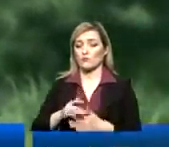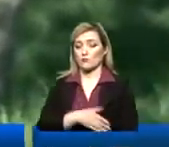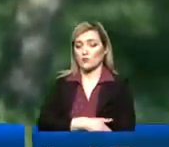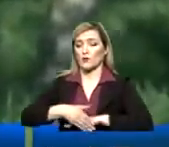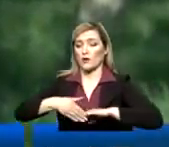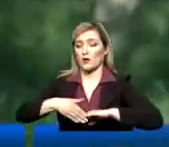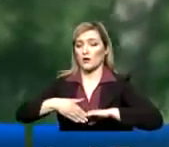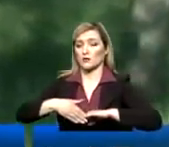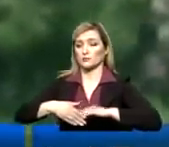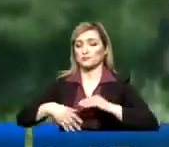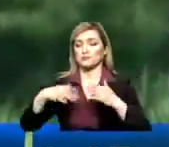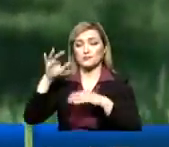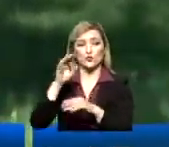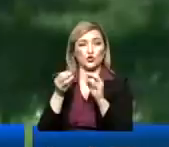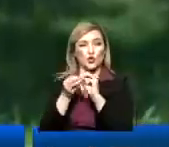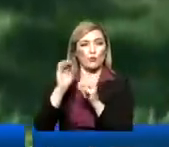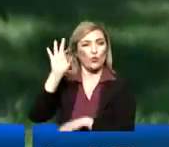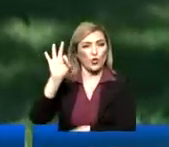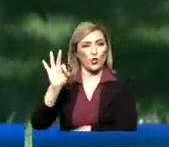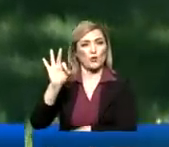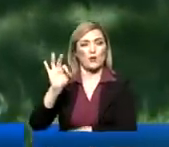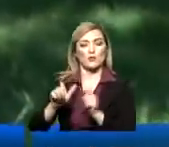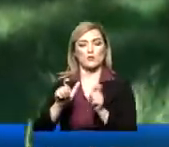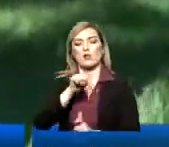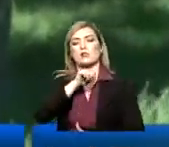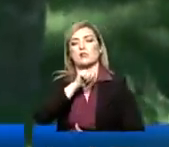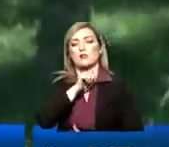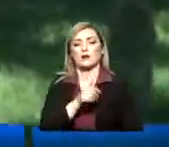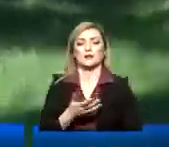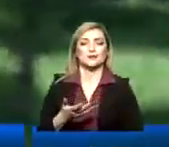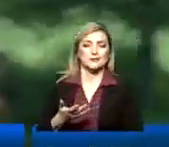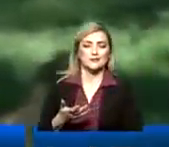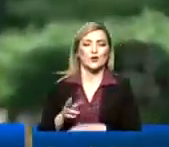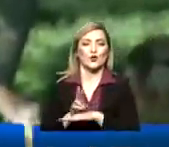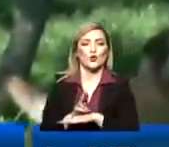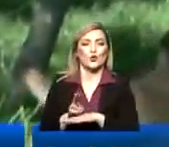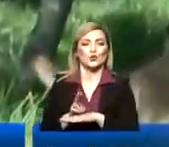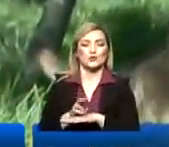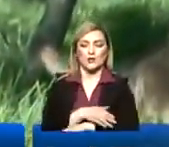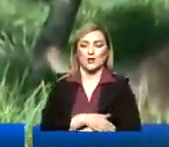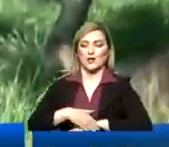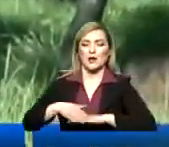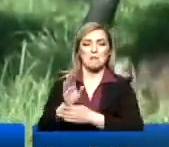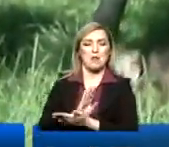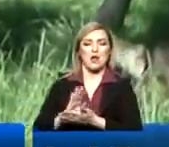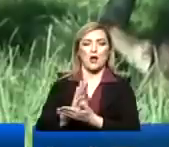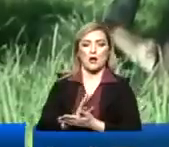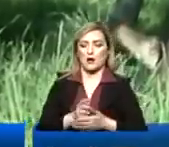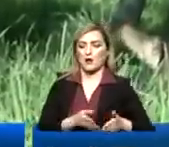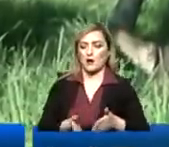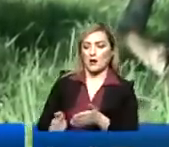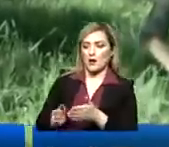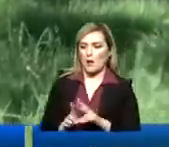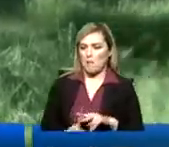9, ya que al momento que los sujetos que están robando y atracando a las personas están utilizando la calle de nuestro barrio para ellos